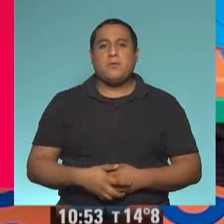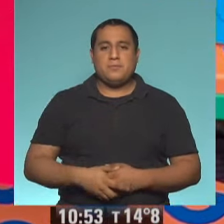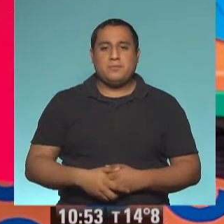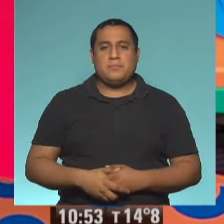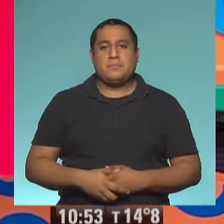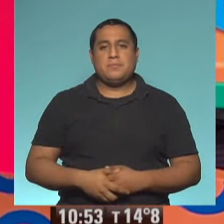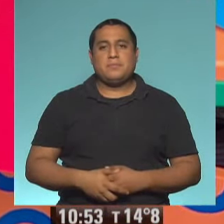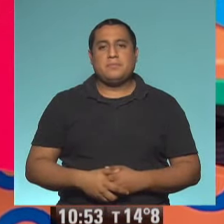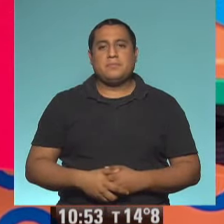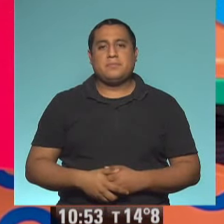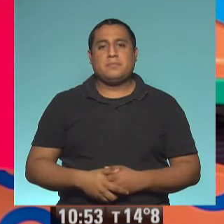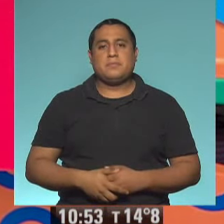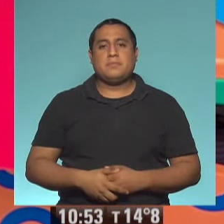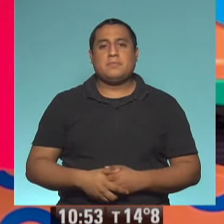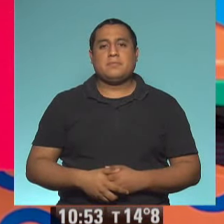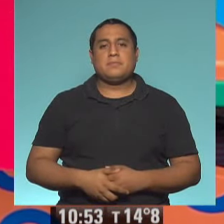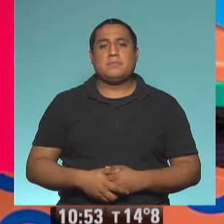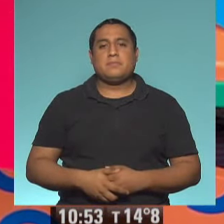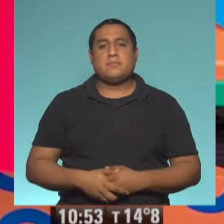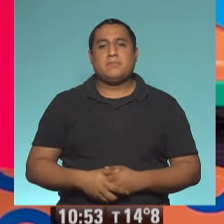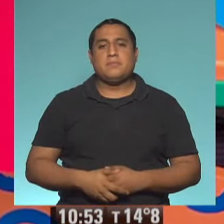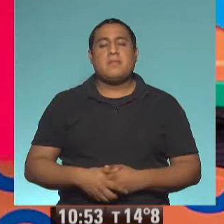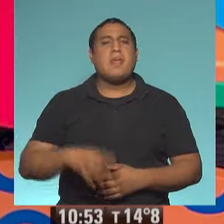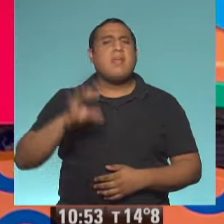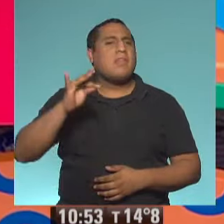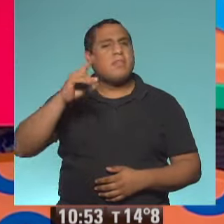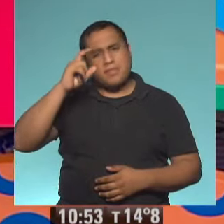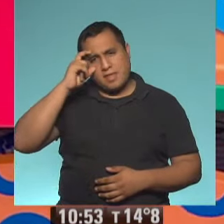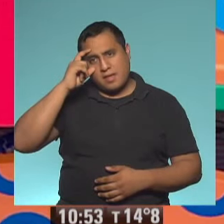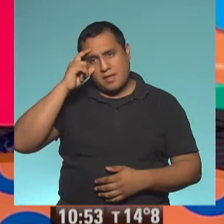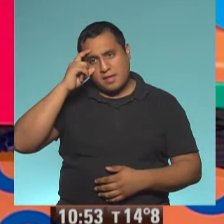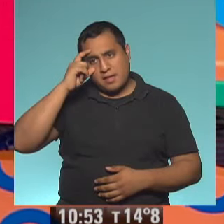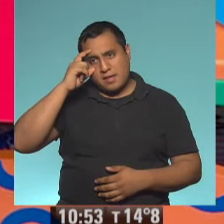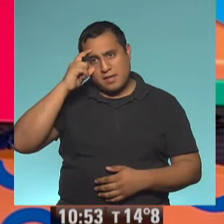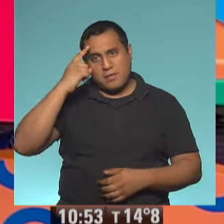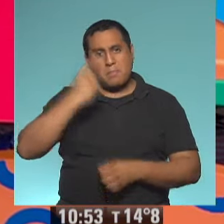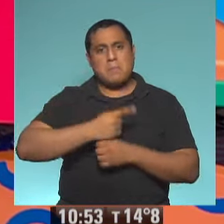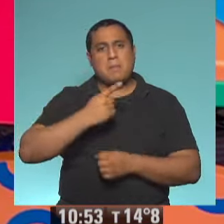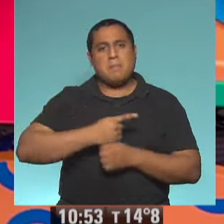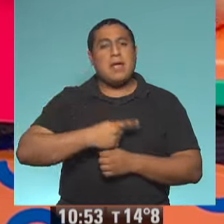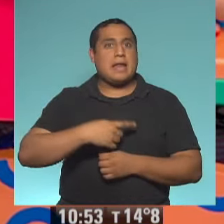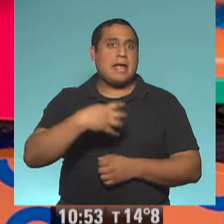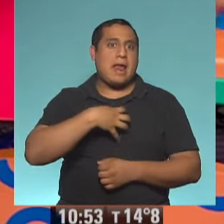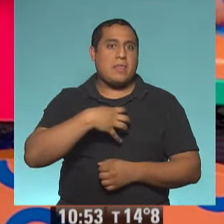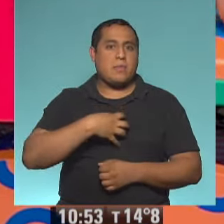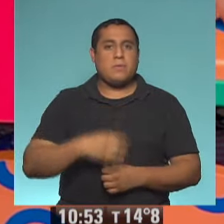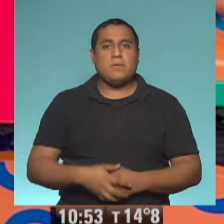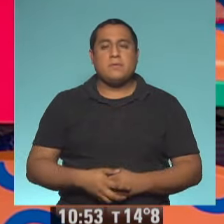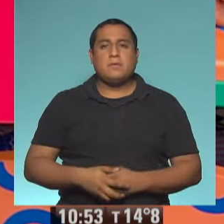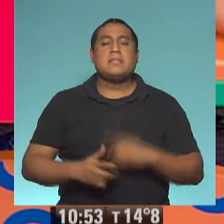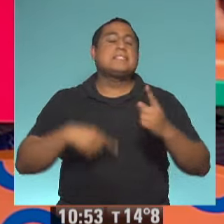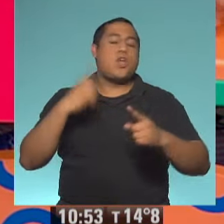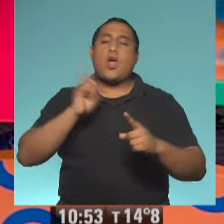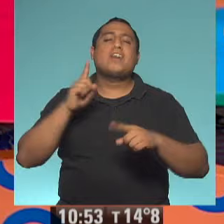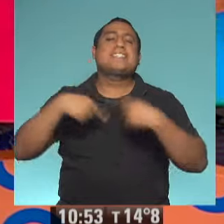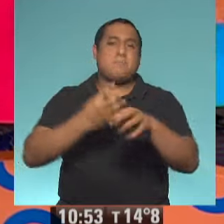E. Ahí está. D. Y ahora ponemos primer grado. Ahí está. No, seguimos